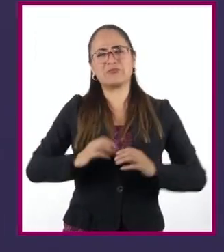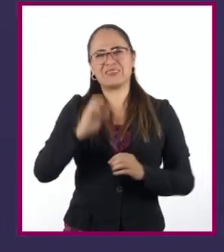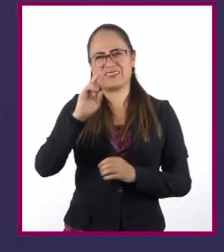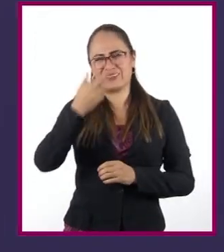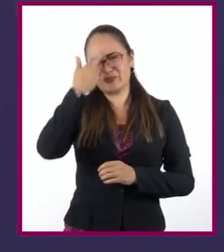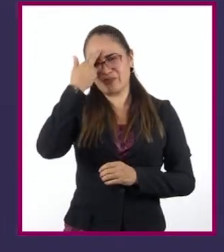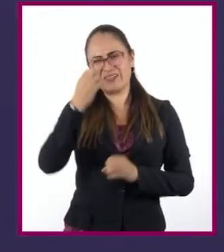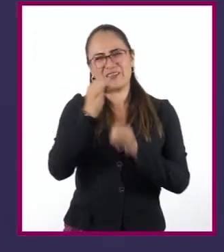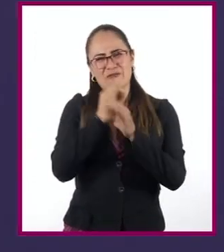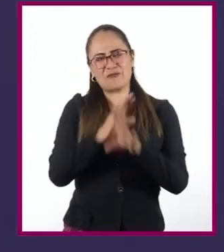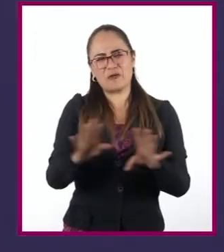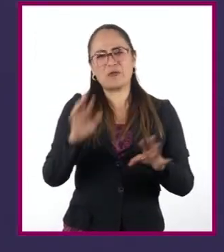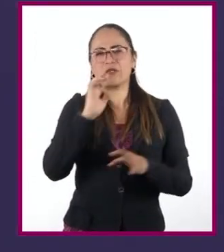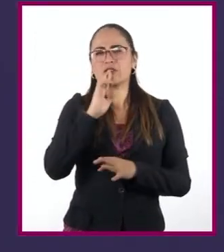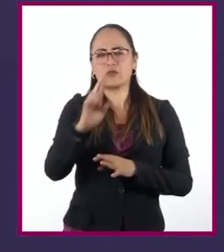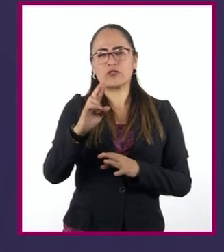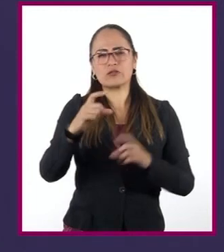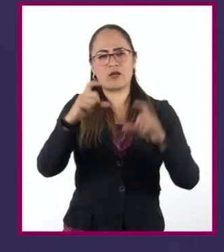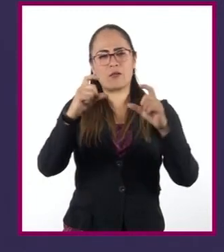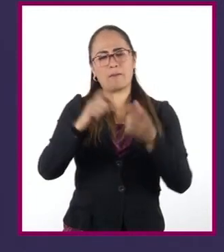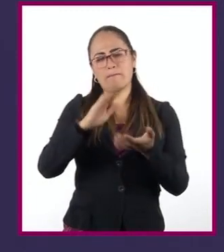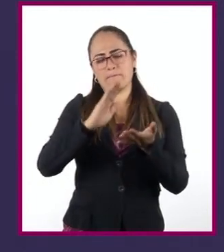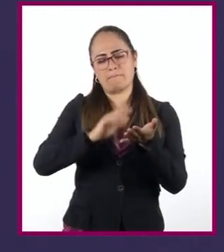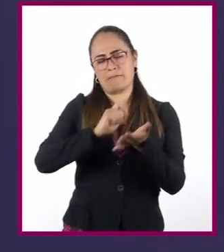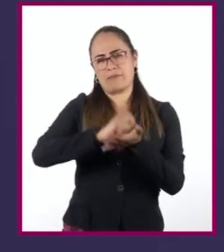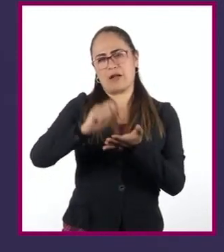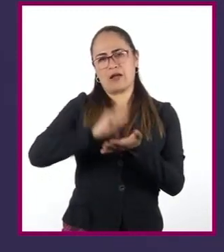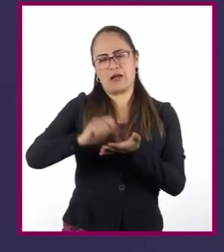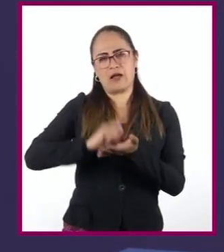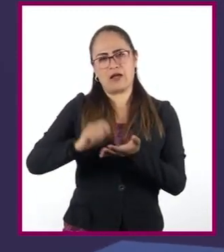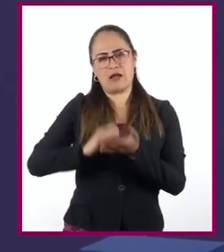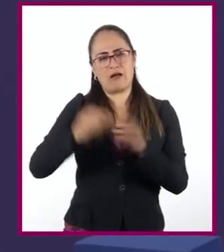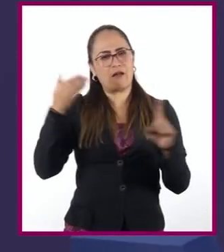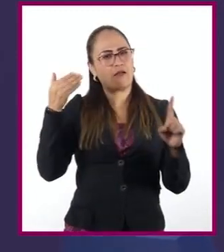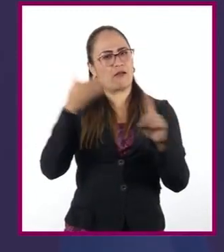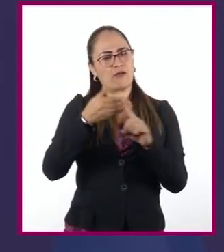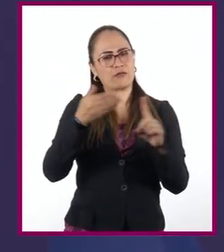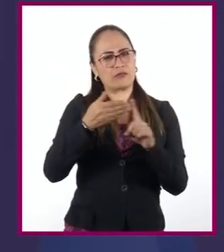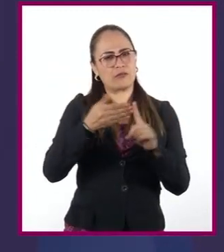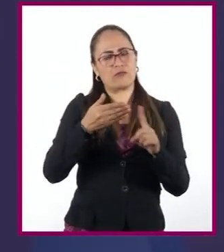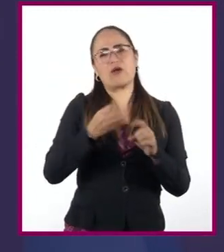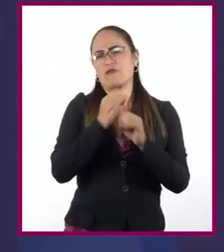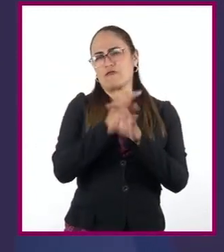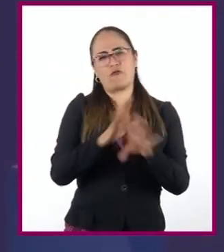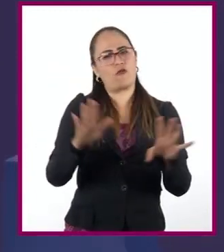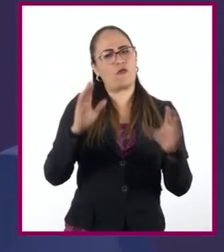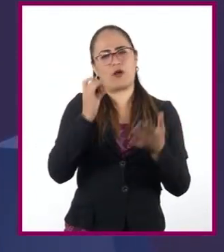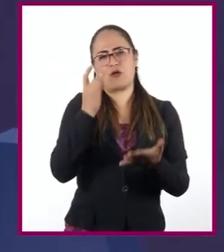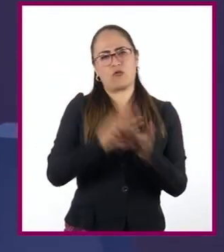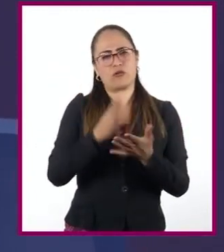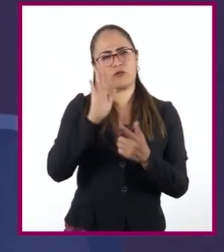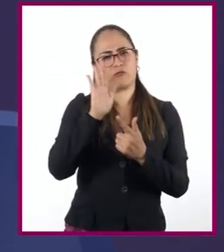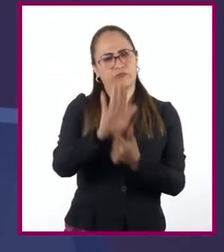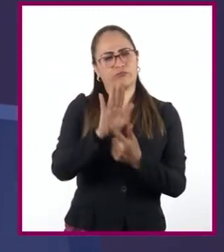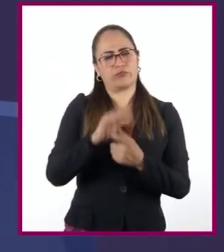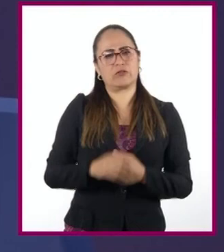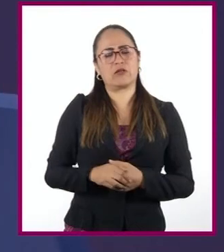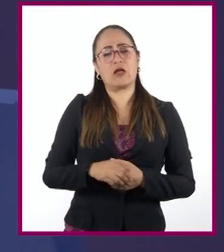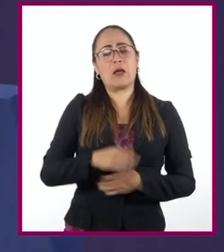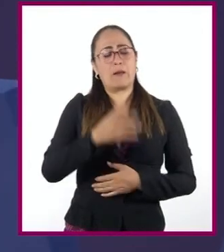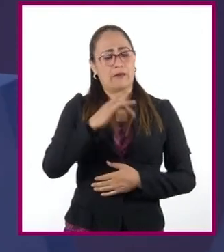de resultados es un texto objetivo, pues su finalidad es informar, por lo que no debe